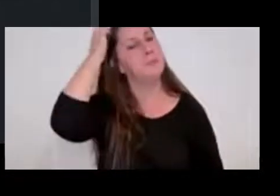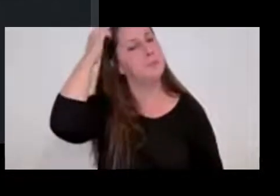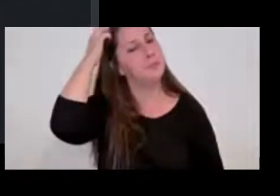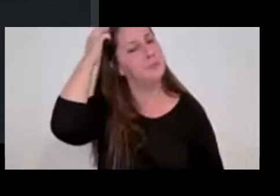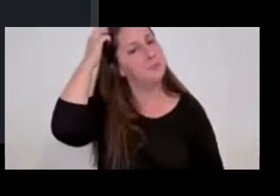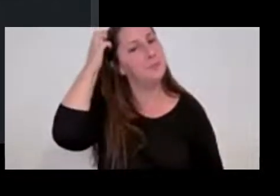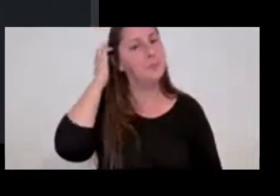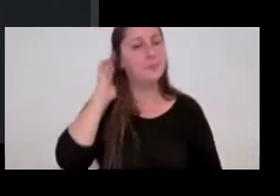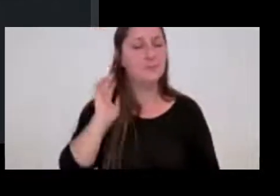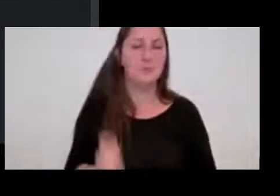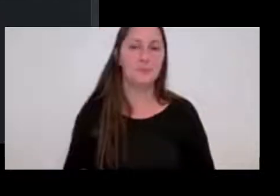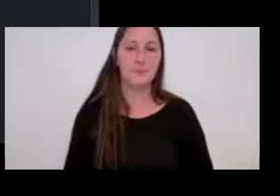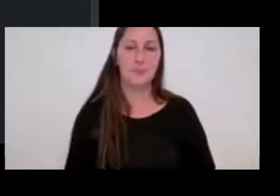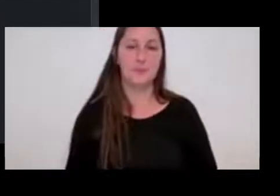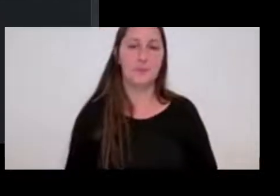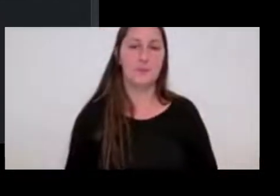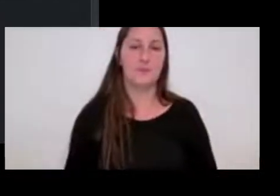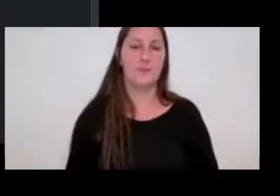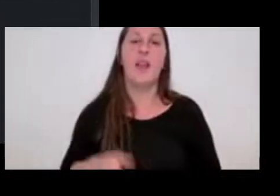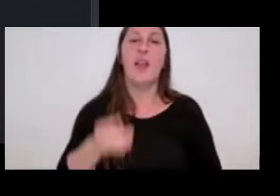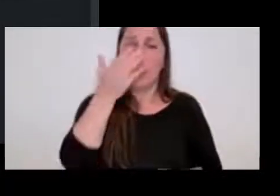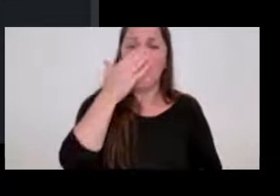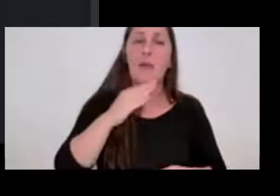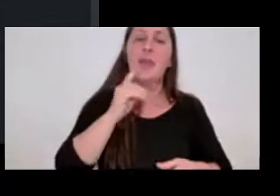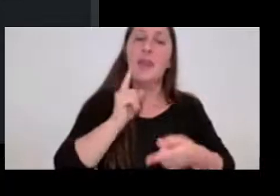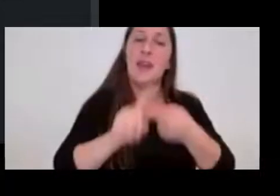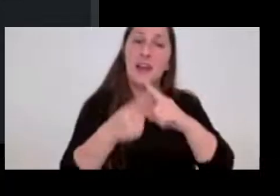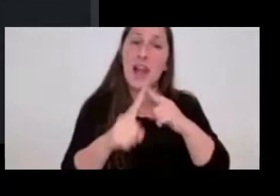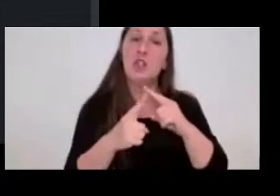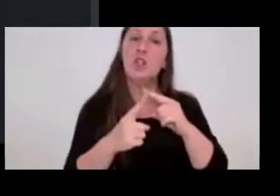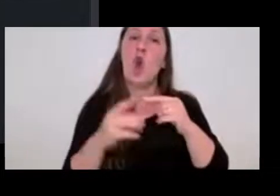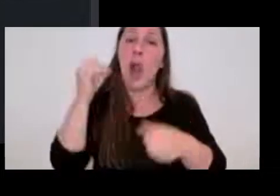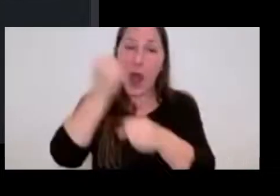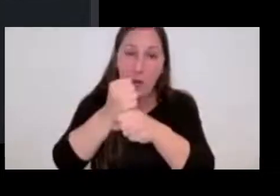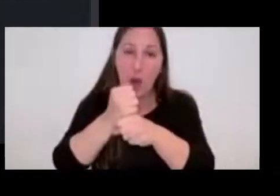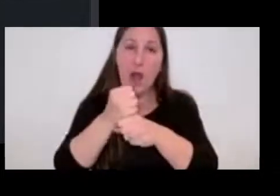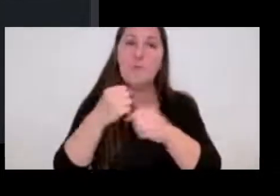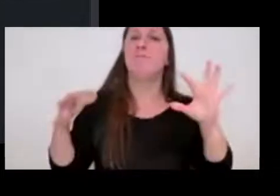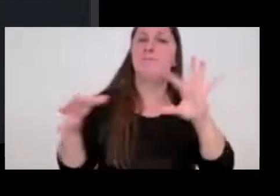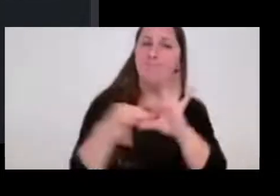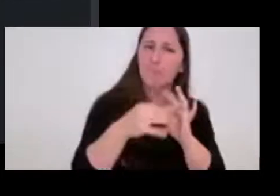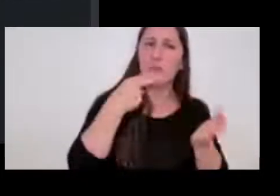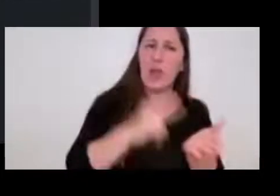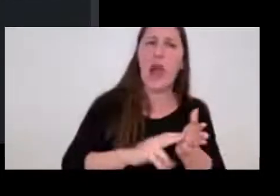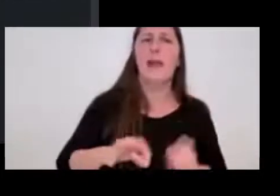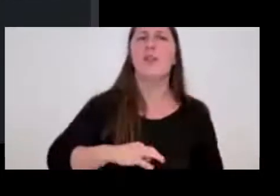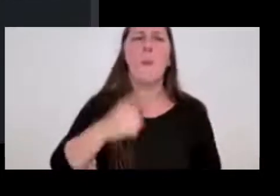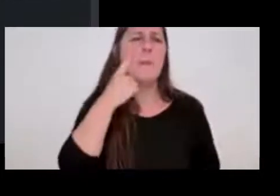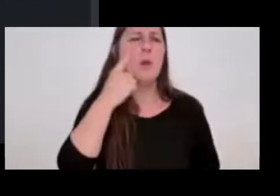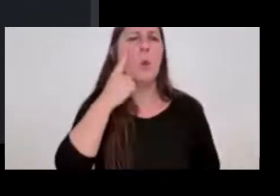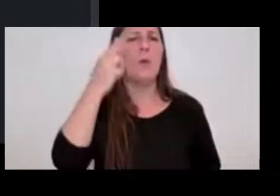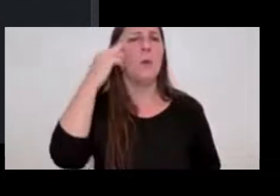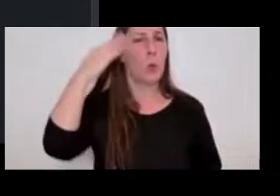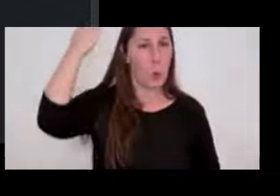Pero después también las relaciones laborales se meten en las cuestiones impositivas. ¿Y esto cuándo empezó? En el 94, ¿no? Cuando fue privatizado el